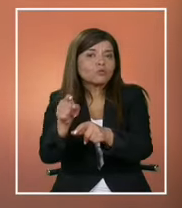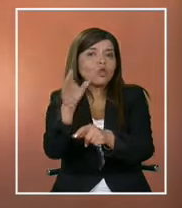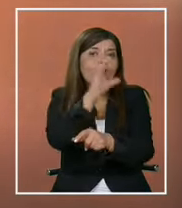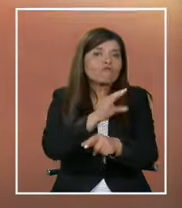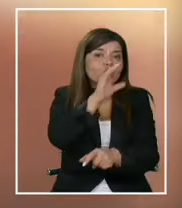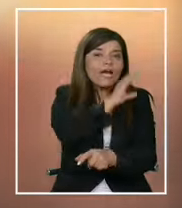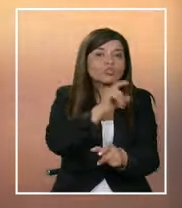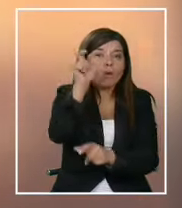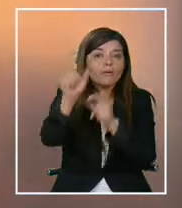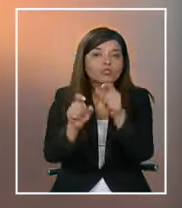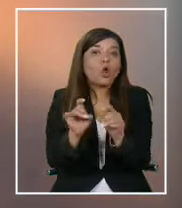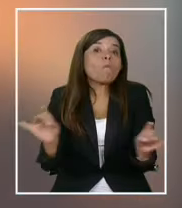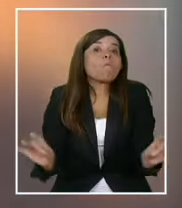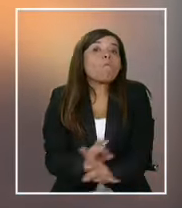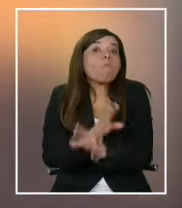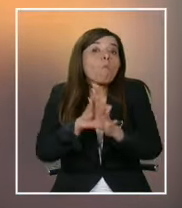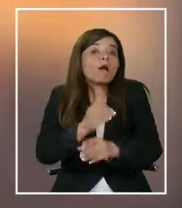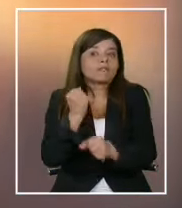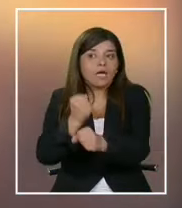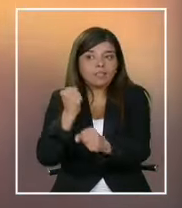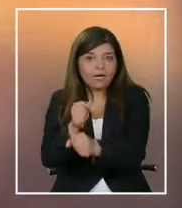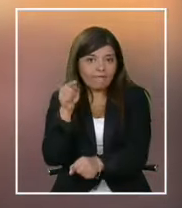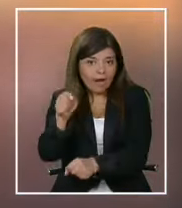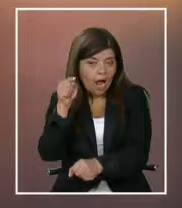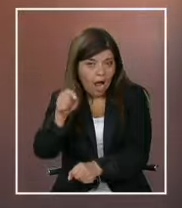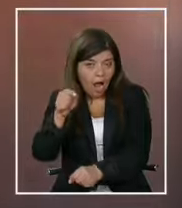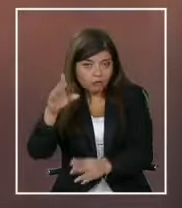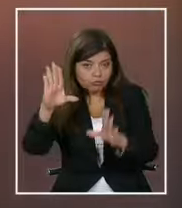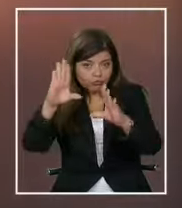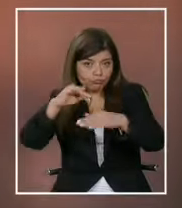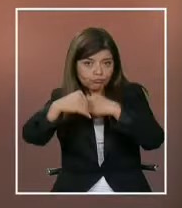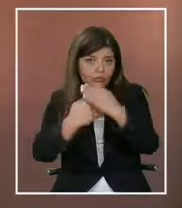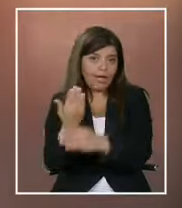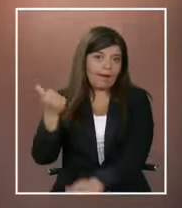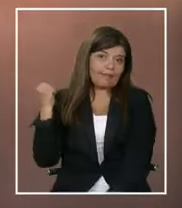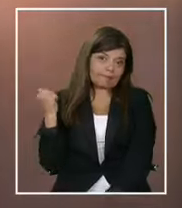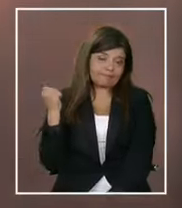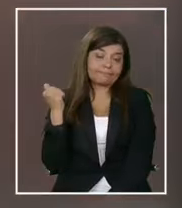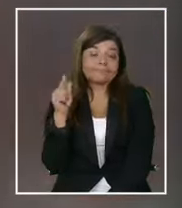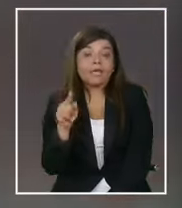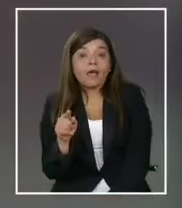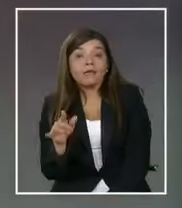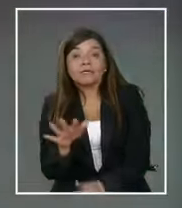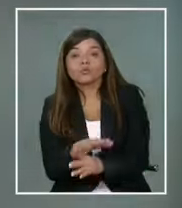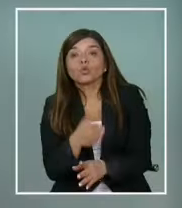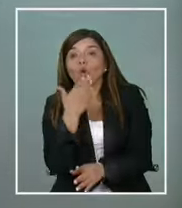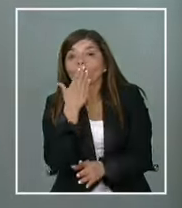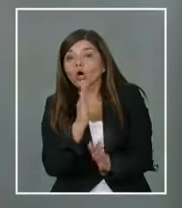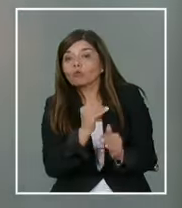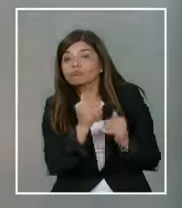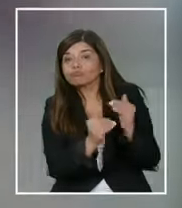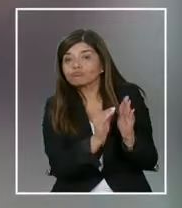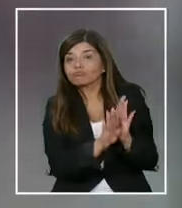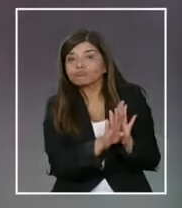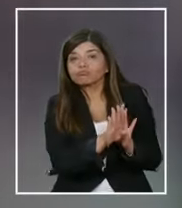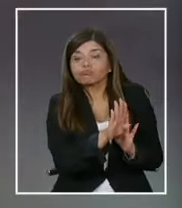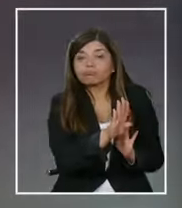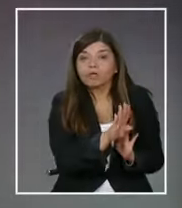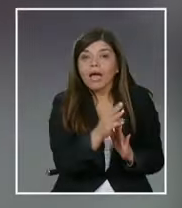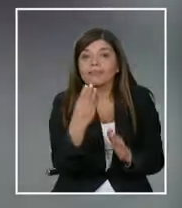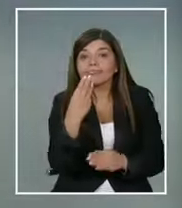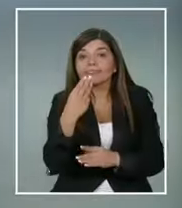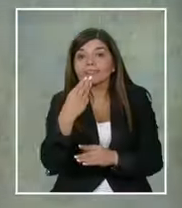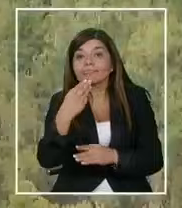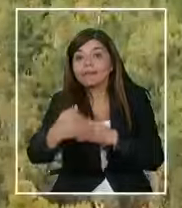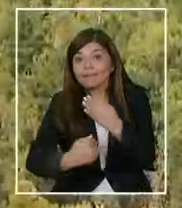búsqueda de personas que podrían eventualmente haber estado trabajando durante la jornada de ayer. Una situación que mejoró en la medida en que avanzaron las horas. A eso de las 3